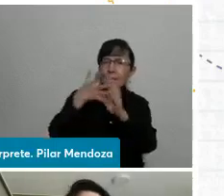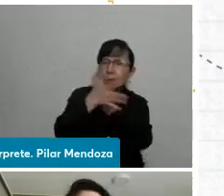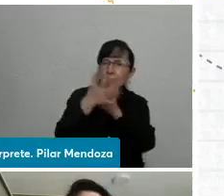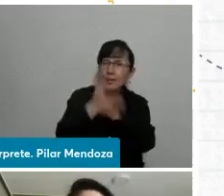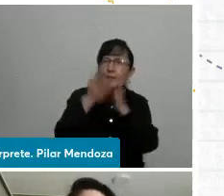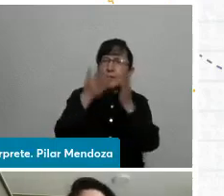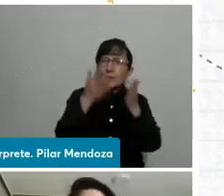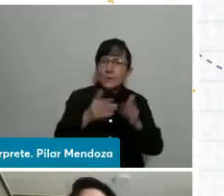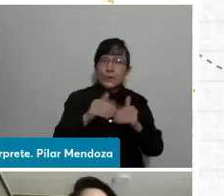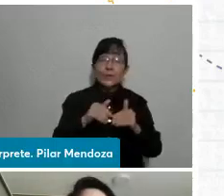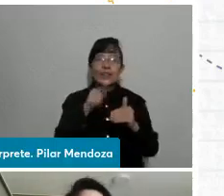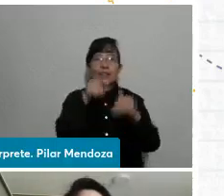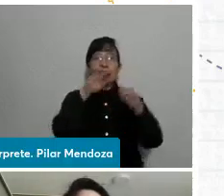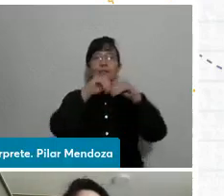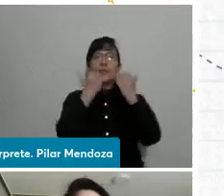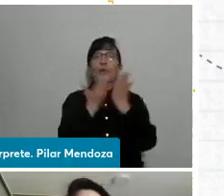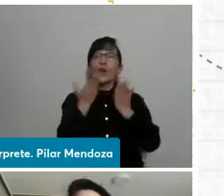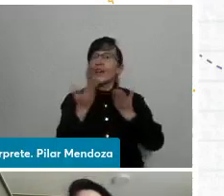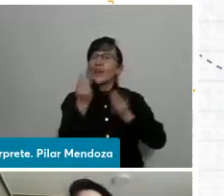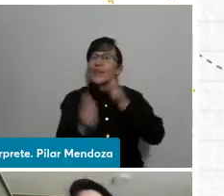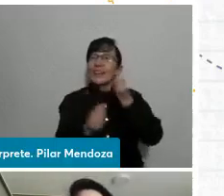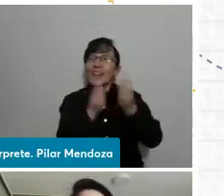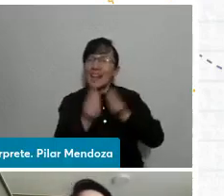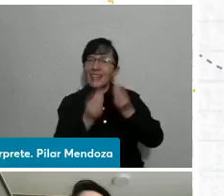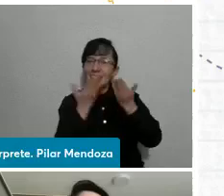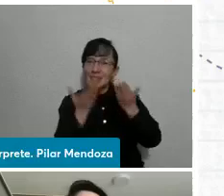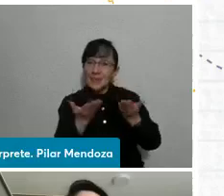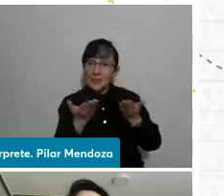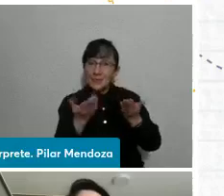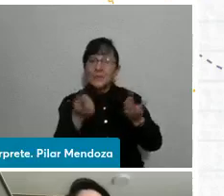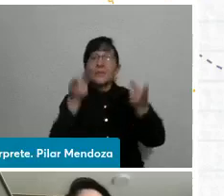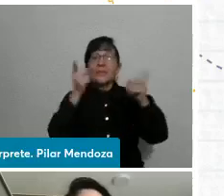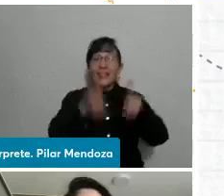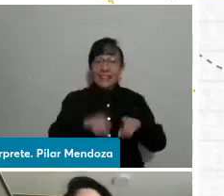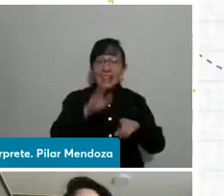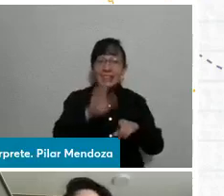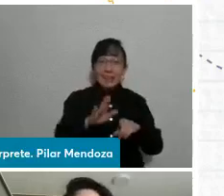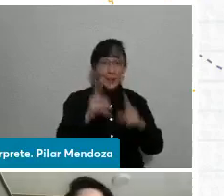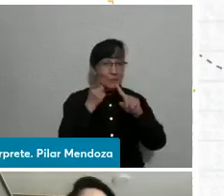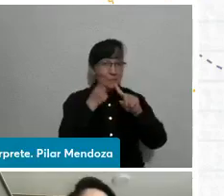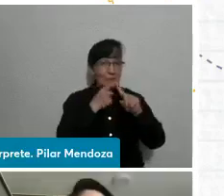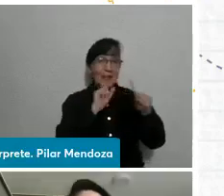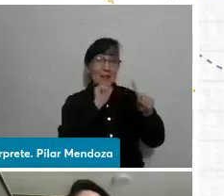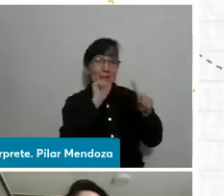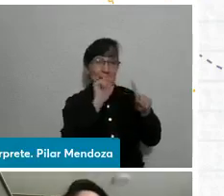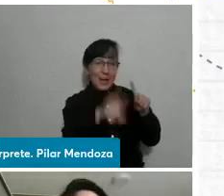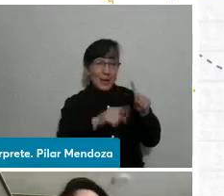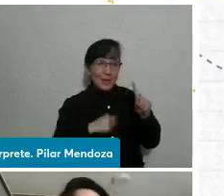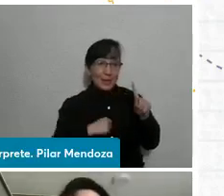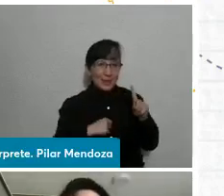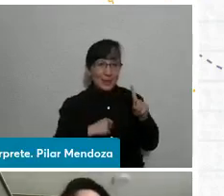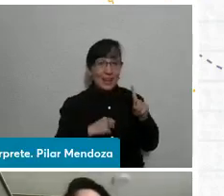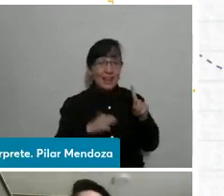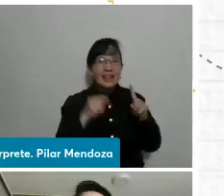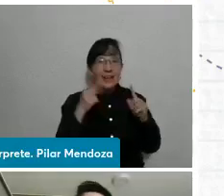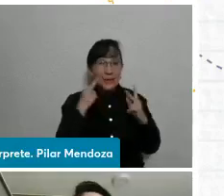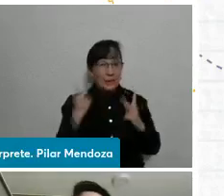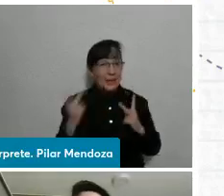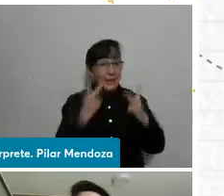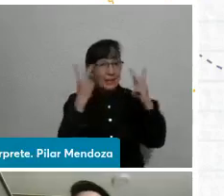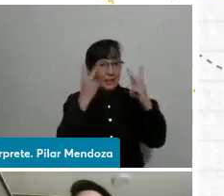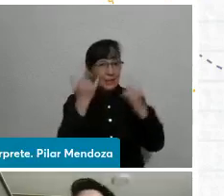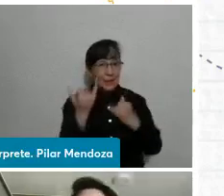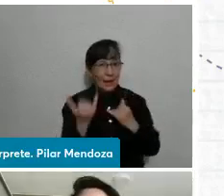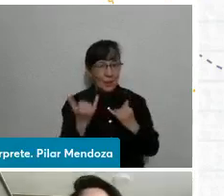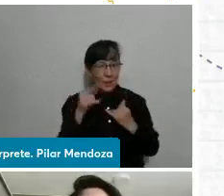qué están haciendo en su colegio, pero además vamos a responder esta primera pregunta que tenemos para el webinar de hoy. Y